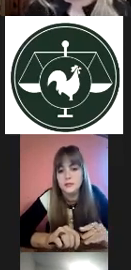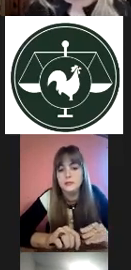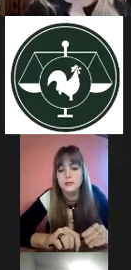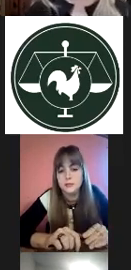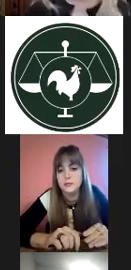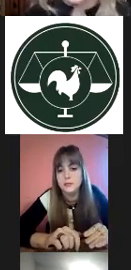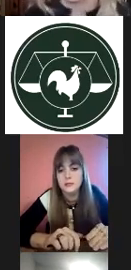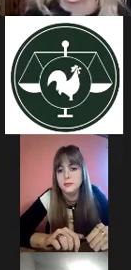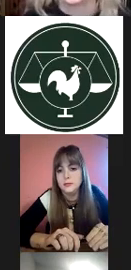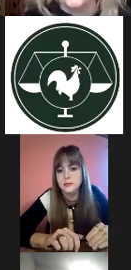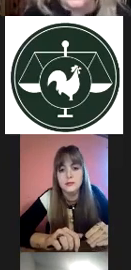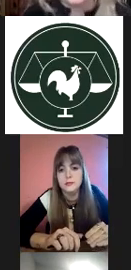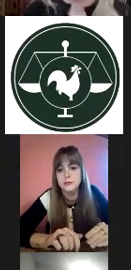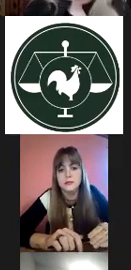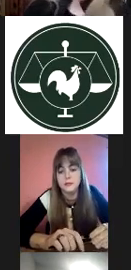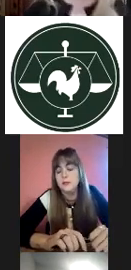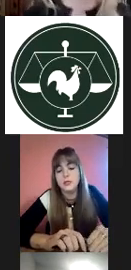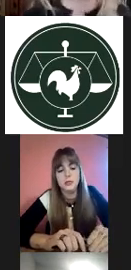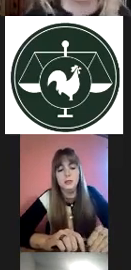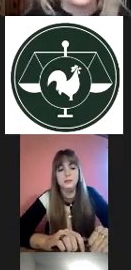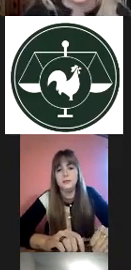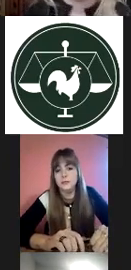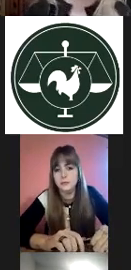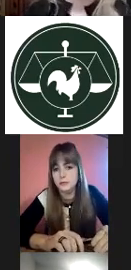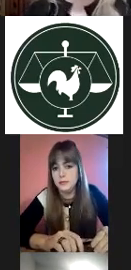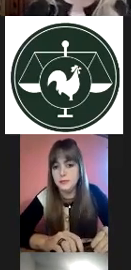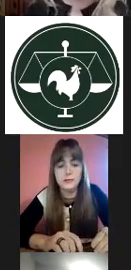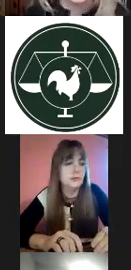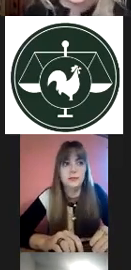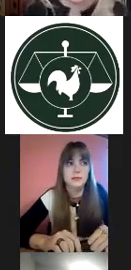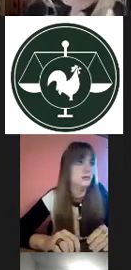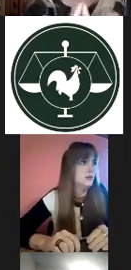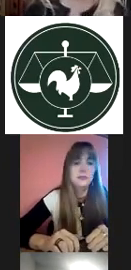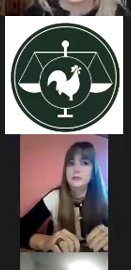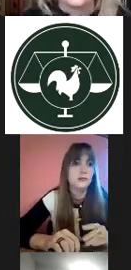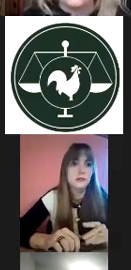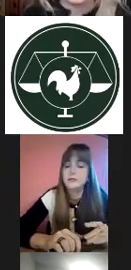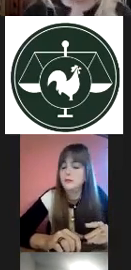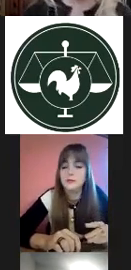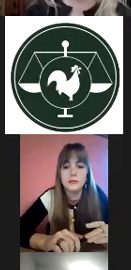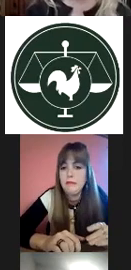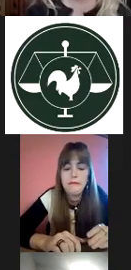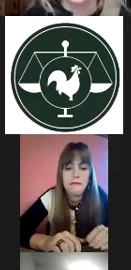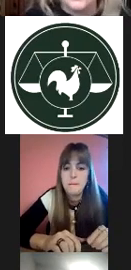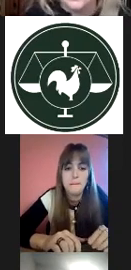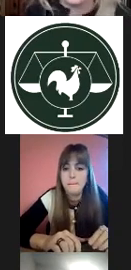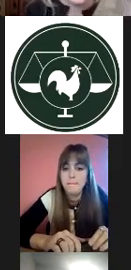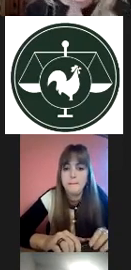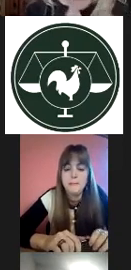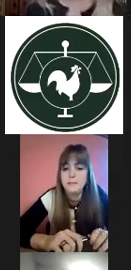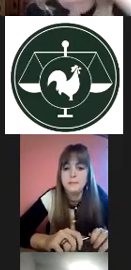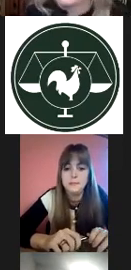Por eso hay que desterrar lo cultural de que el animal está afuera, sin cucha, sin refugio, con el